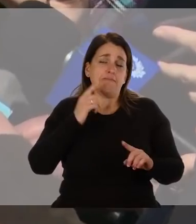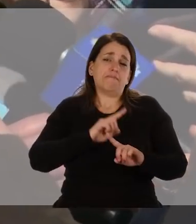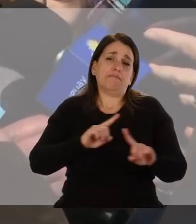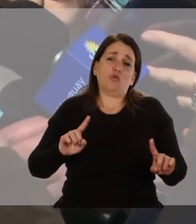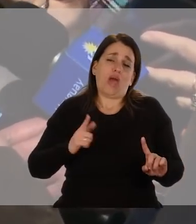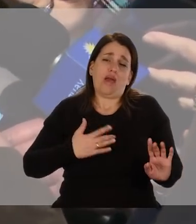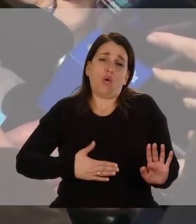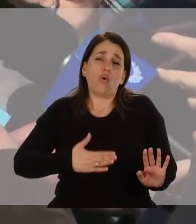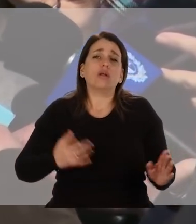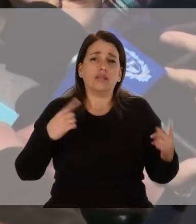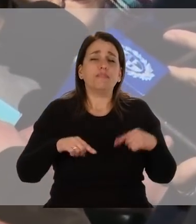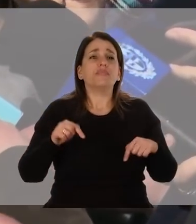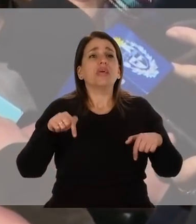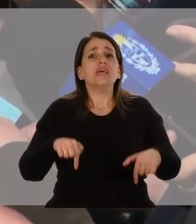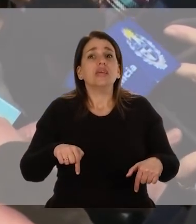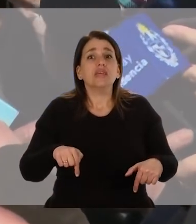y no nos pareció oportuno,